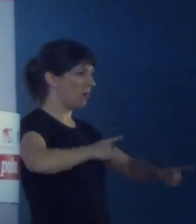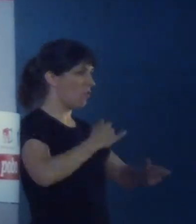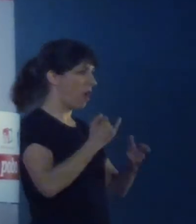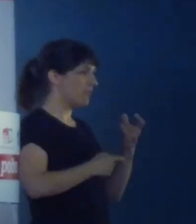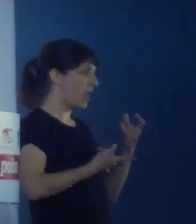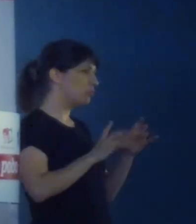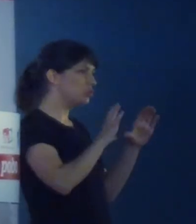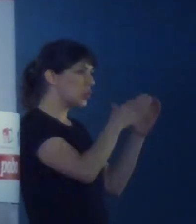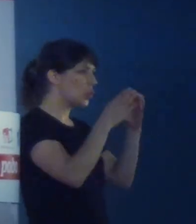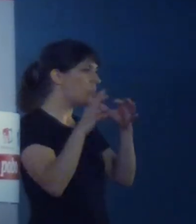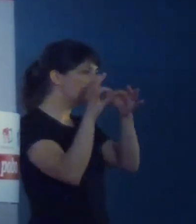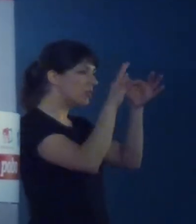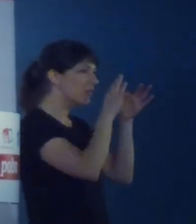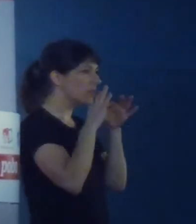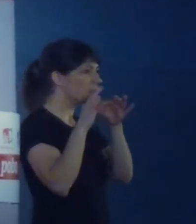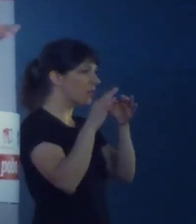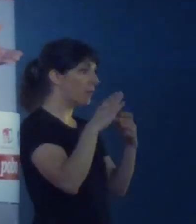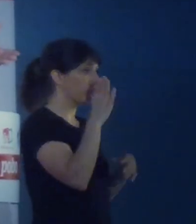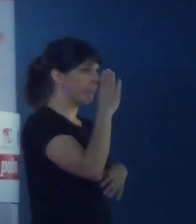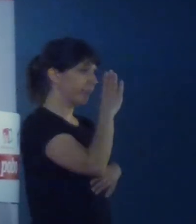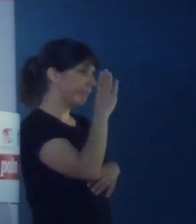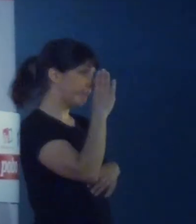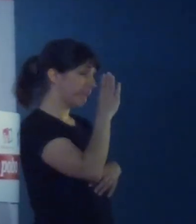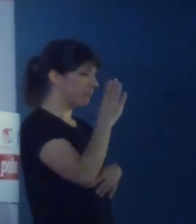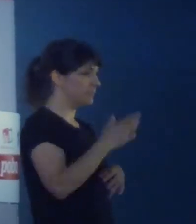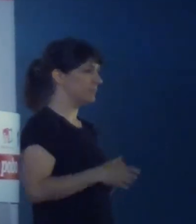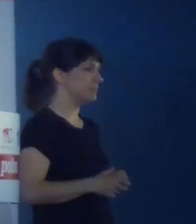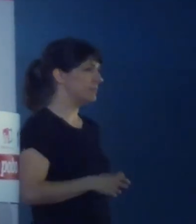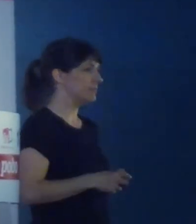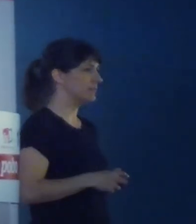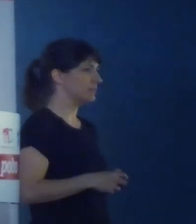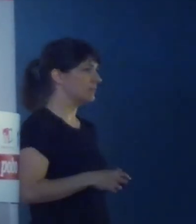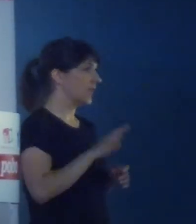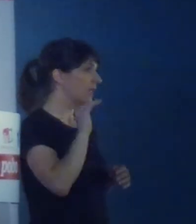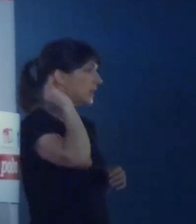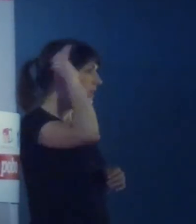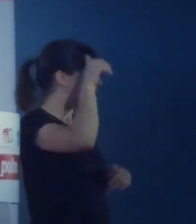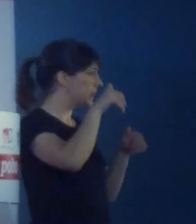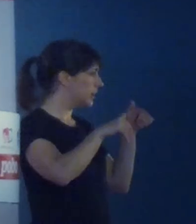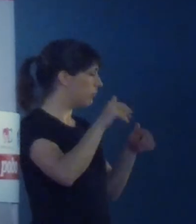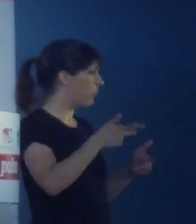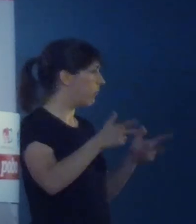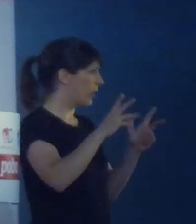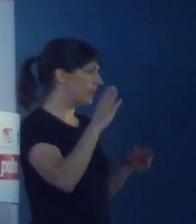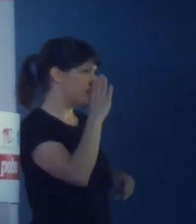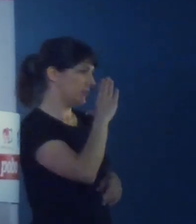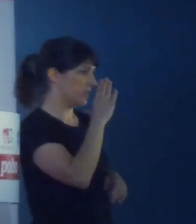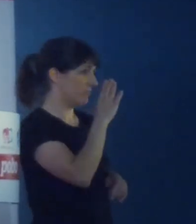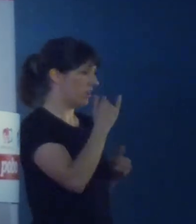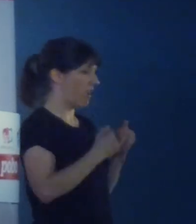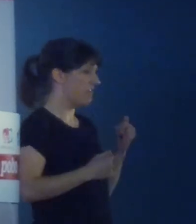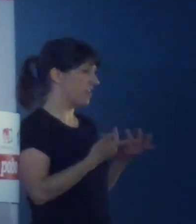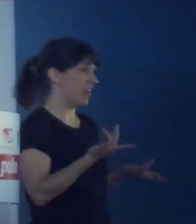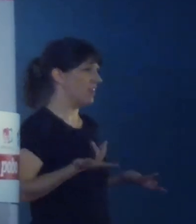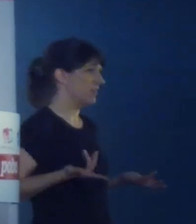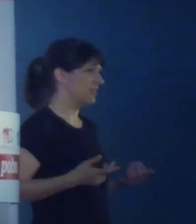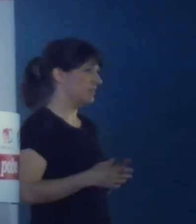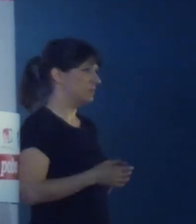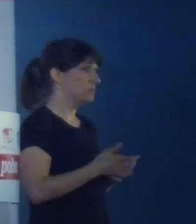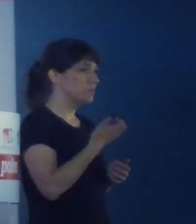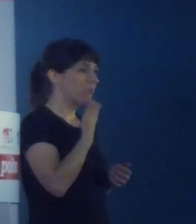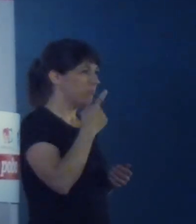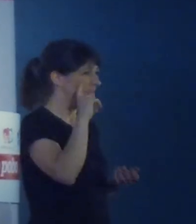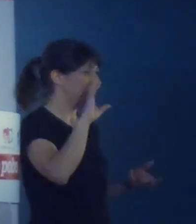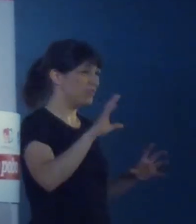tiránica disfrazada do adubío dunha democracia que non ten pés nin